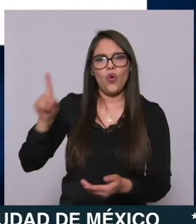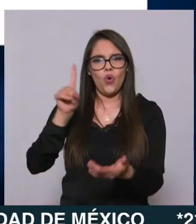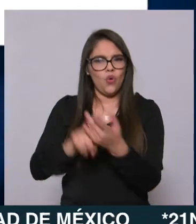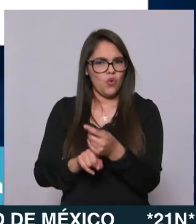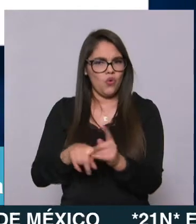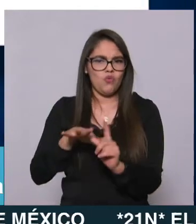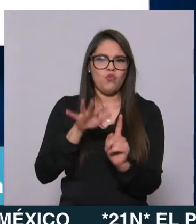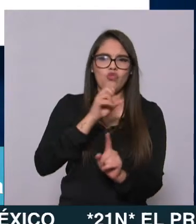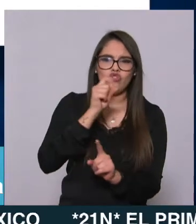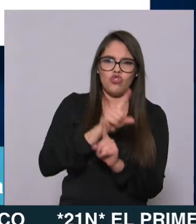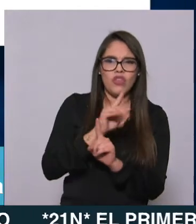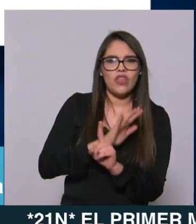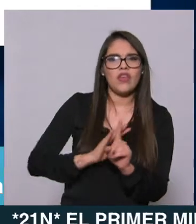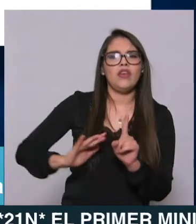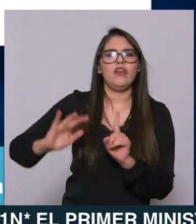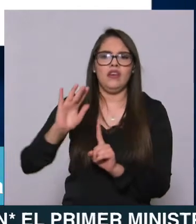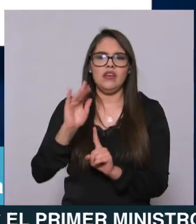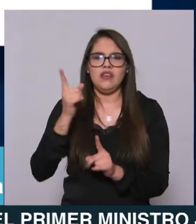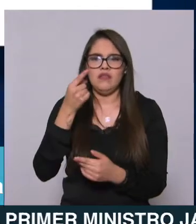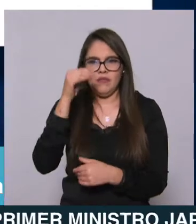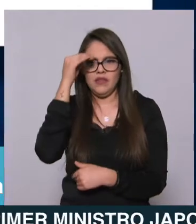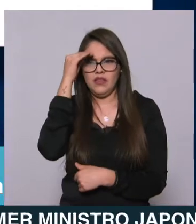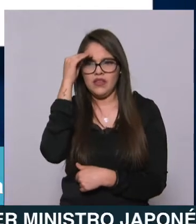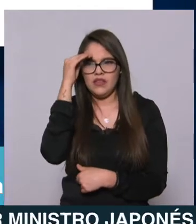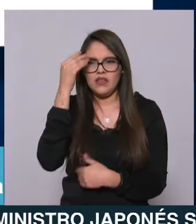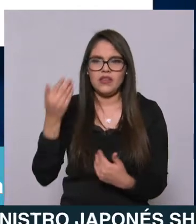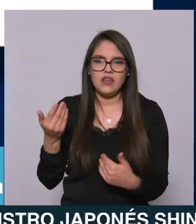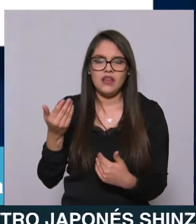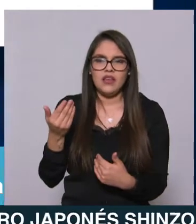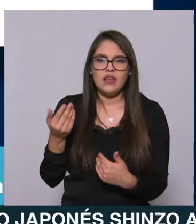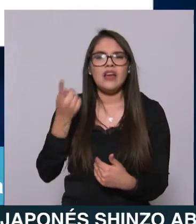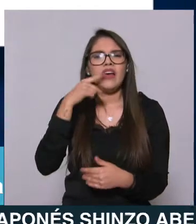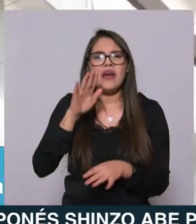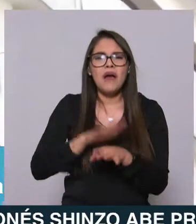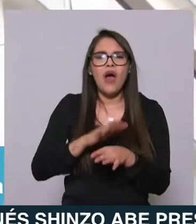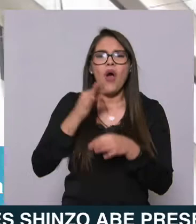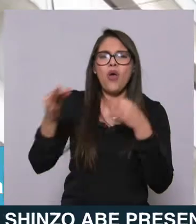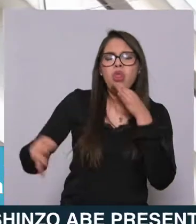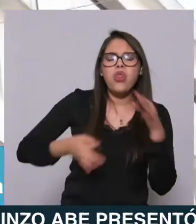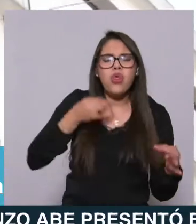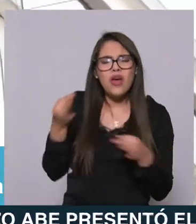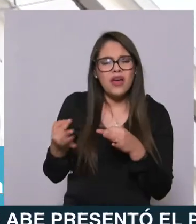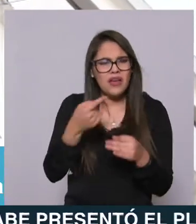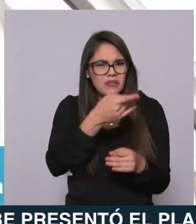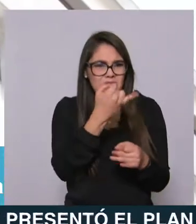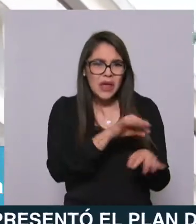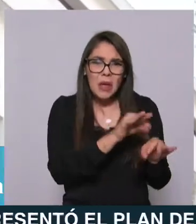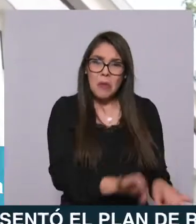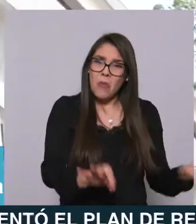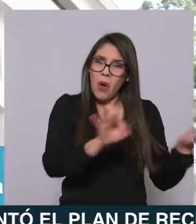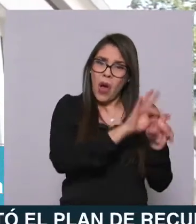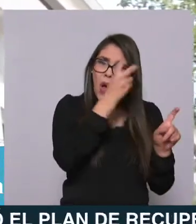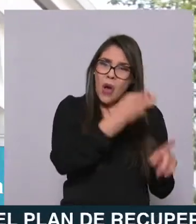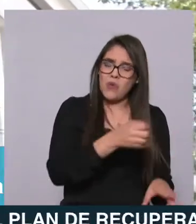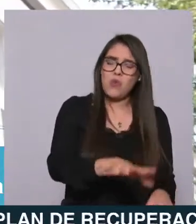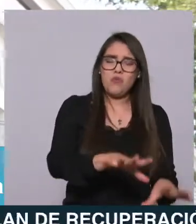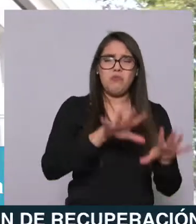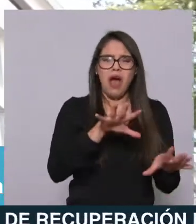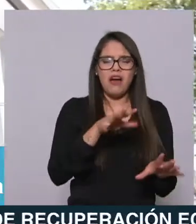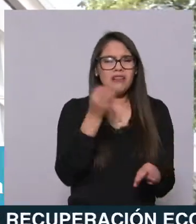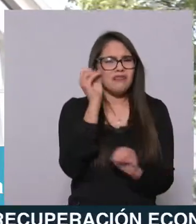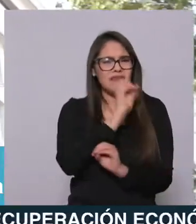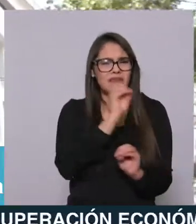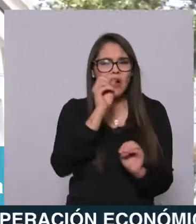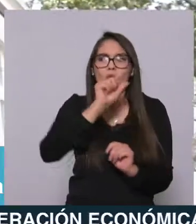sociedad para que pues deje de ser noticia algo que es totalmente irrelevante y que opaca a